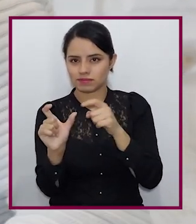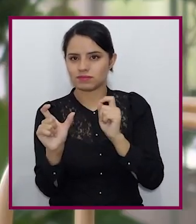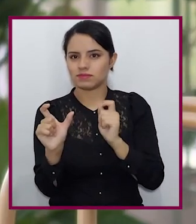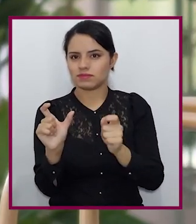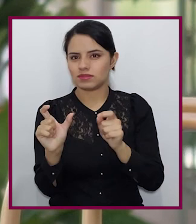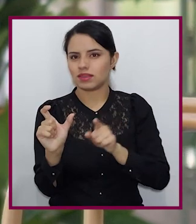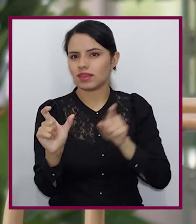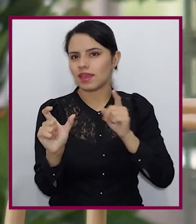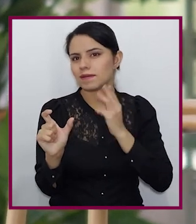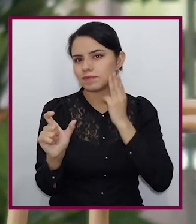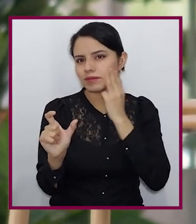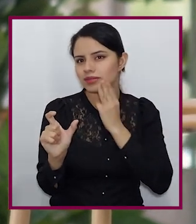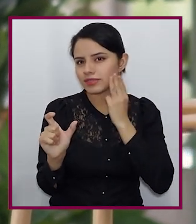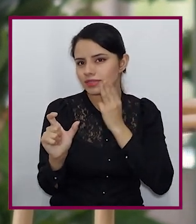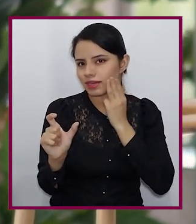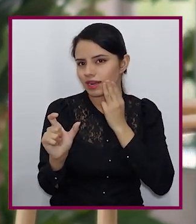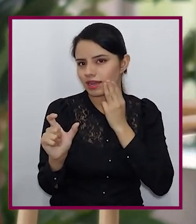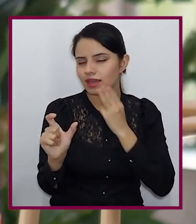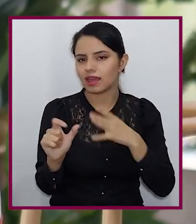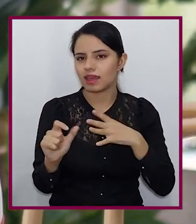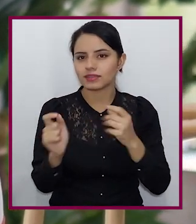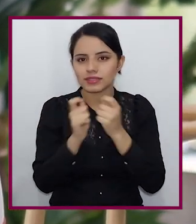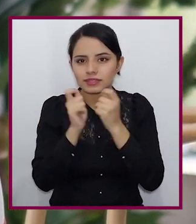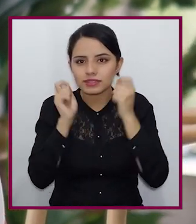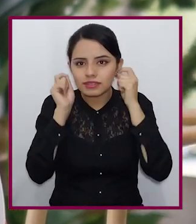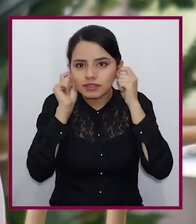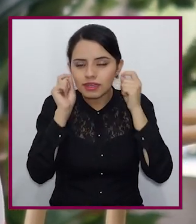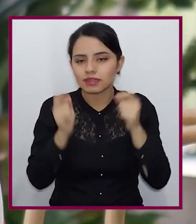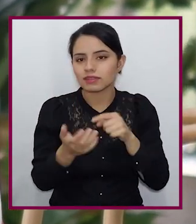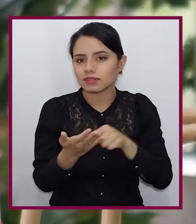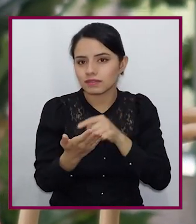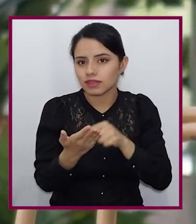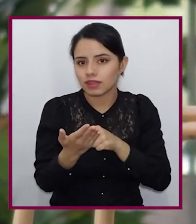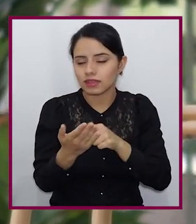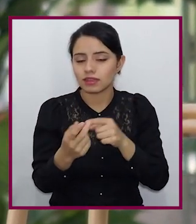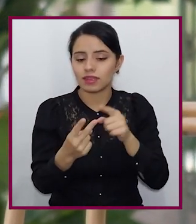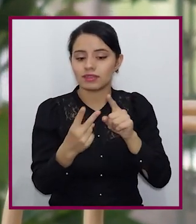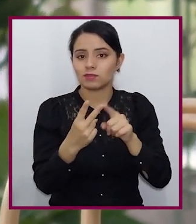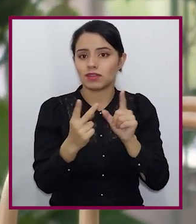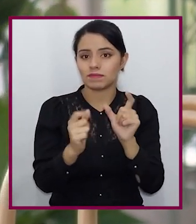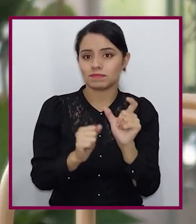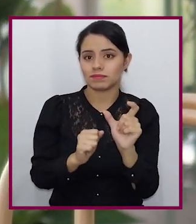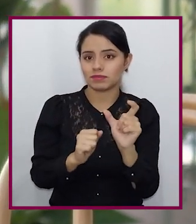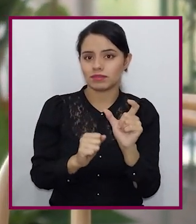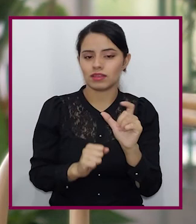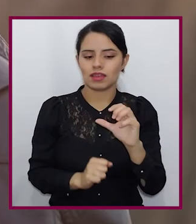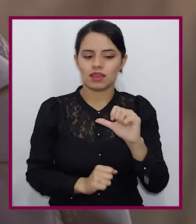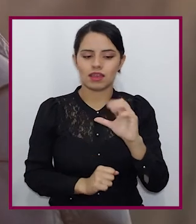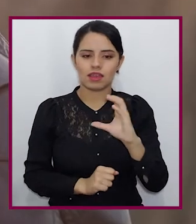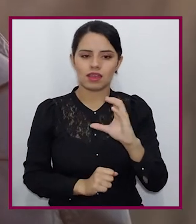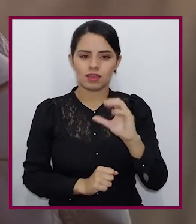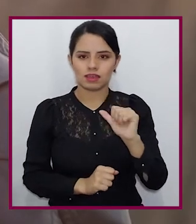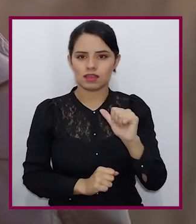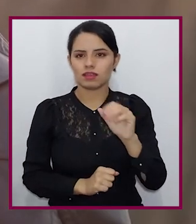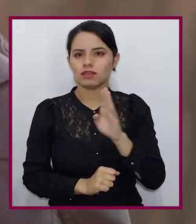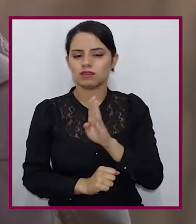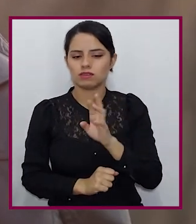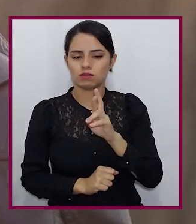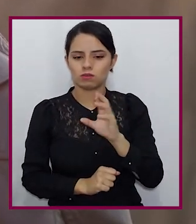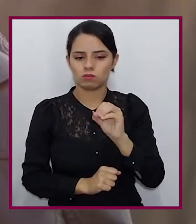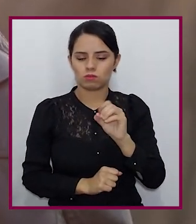de la empresa de la manzana. La segunda parte proviene del término en inglés empleado para las emisiones de radio, broadcast,